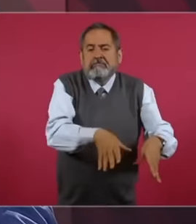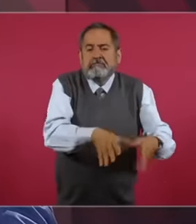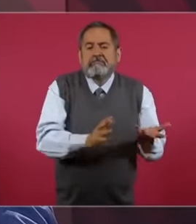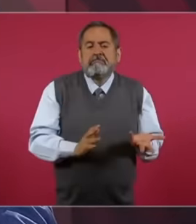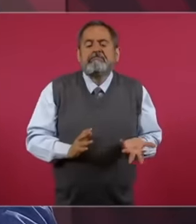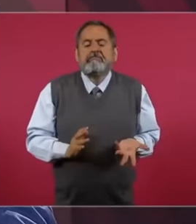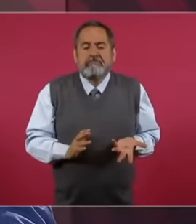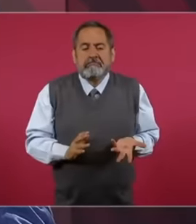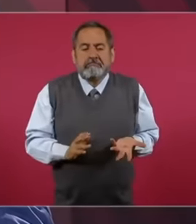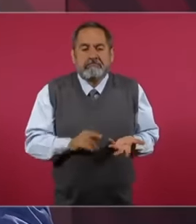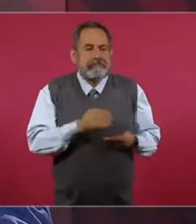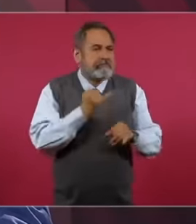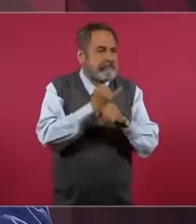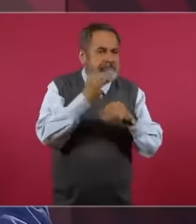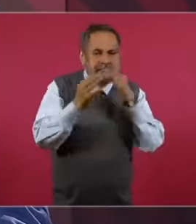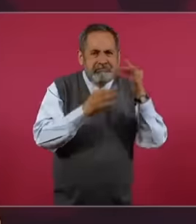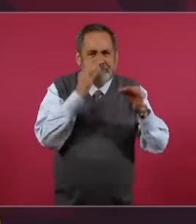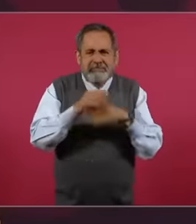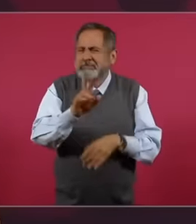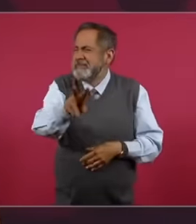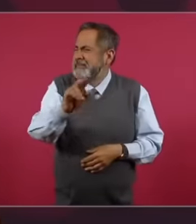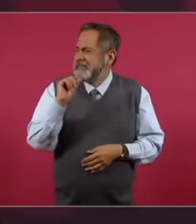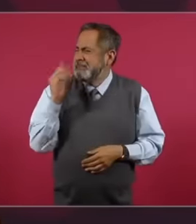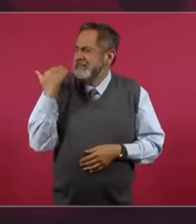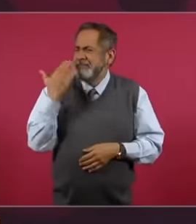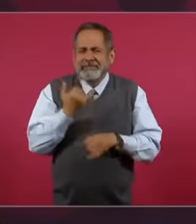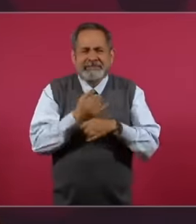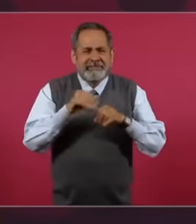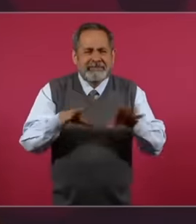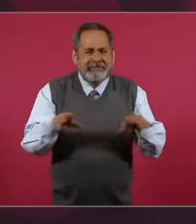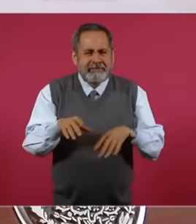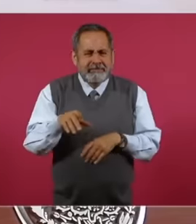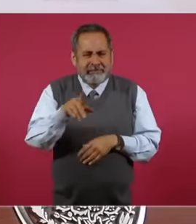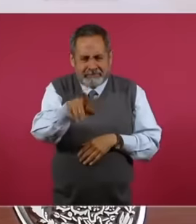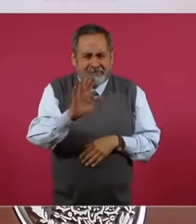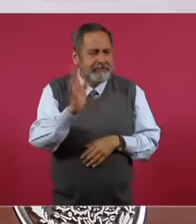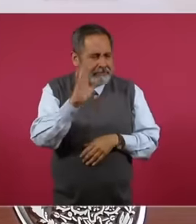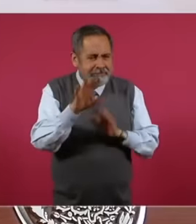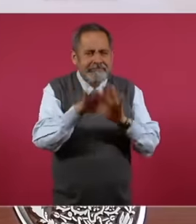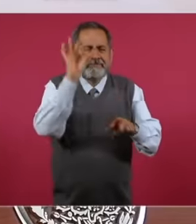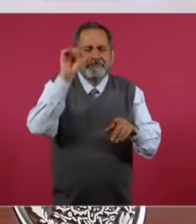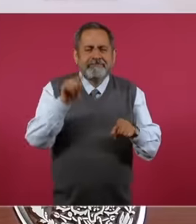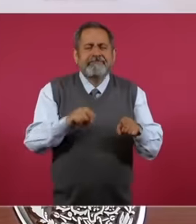En redes, por cierto, acaba de escribir, ya apareció